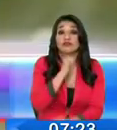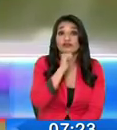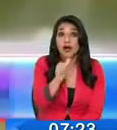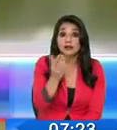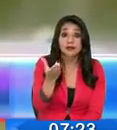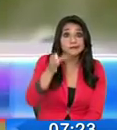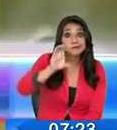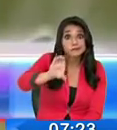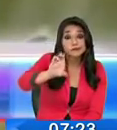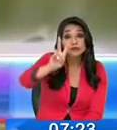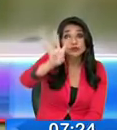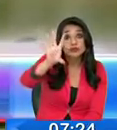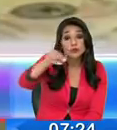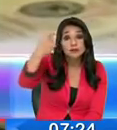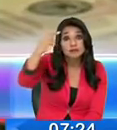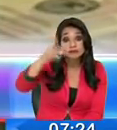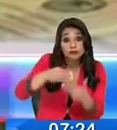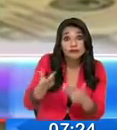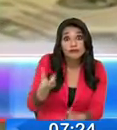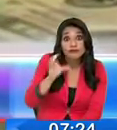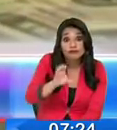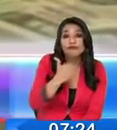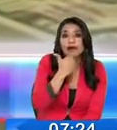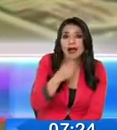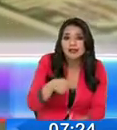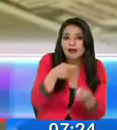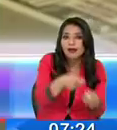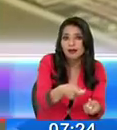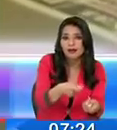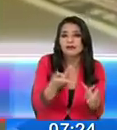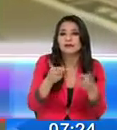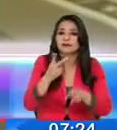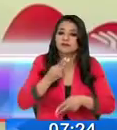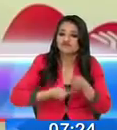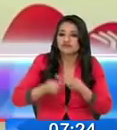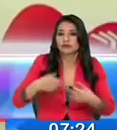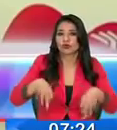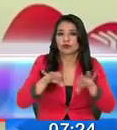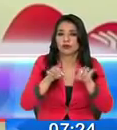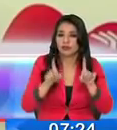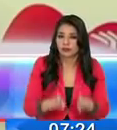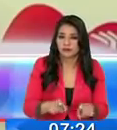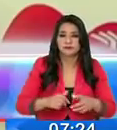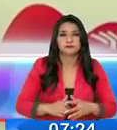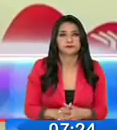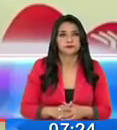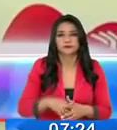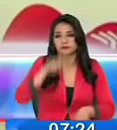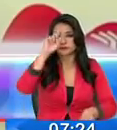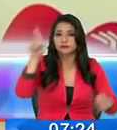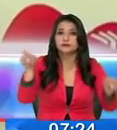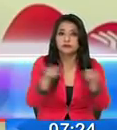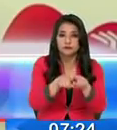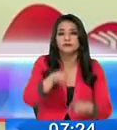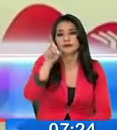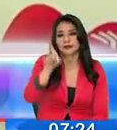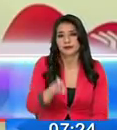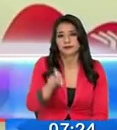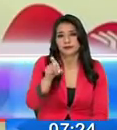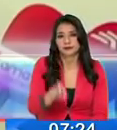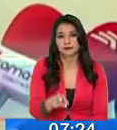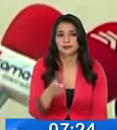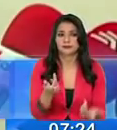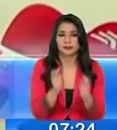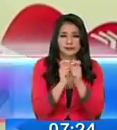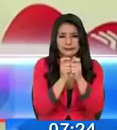por 250 millones y una negociación imprescindible. El acuerdo necesita